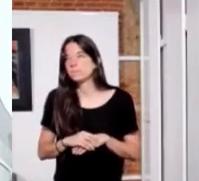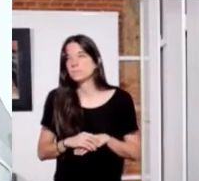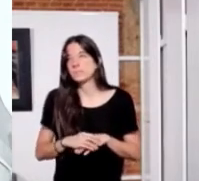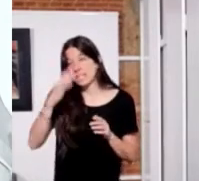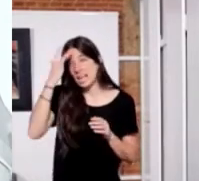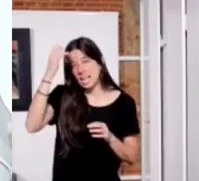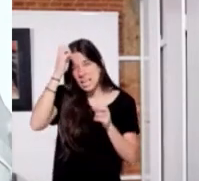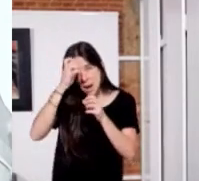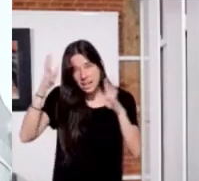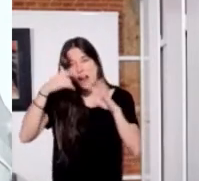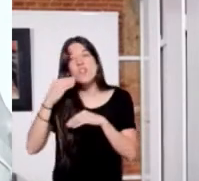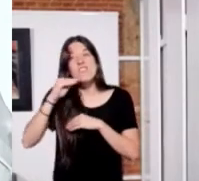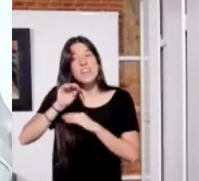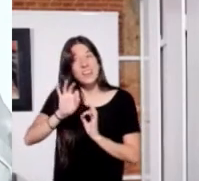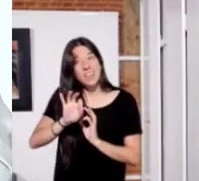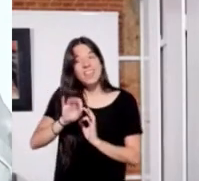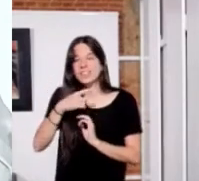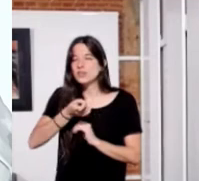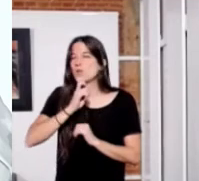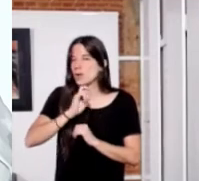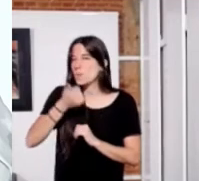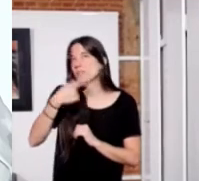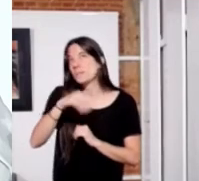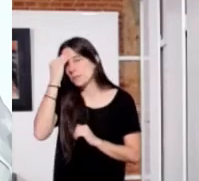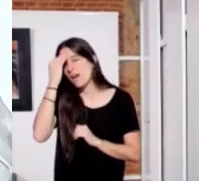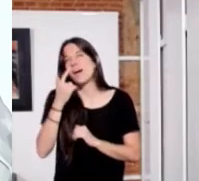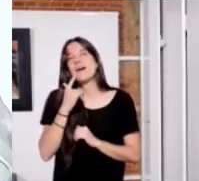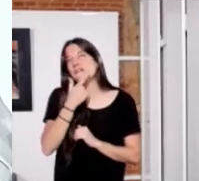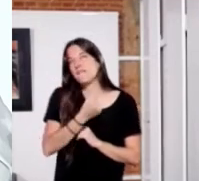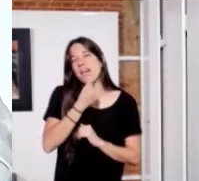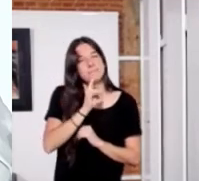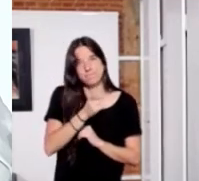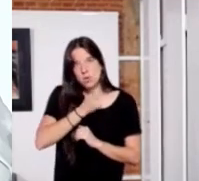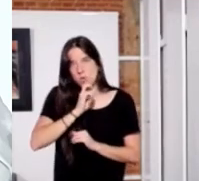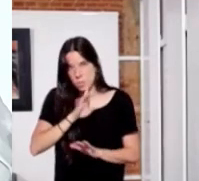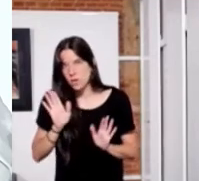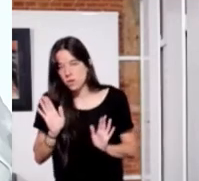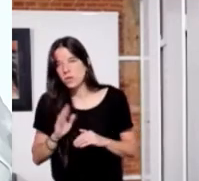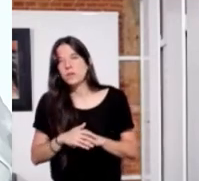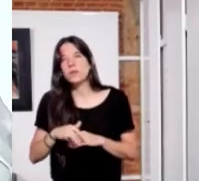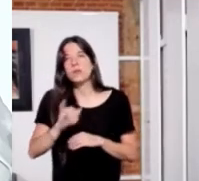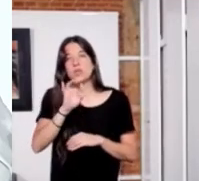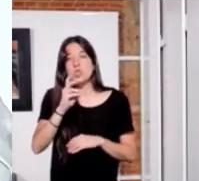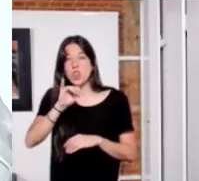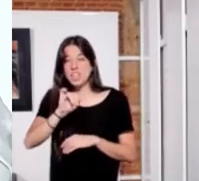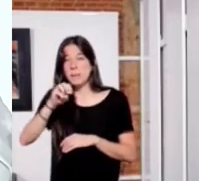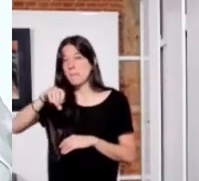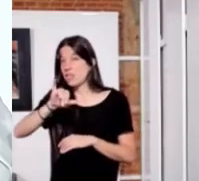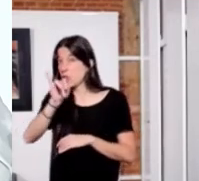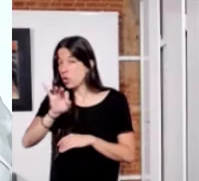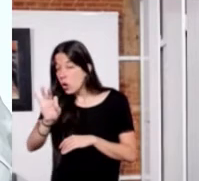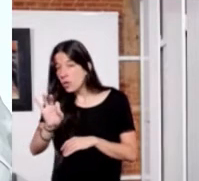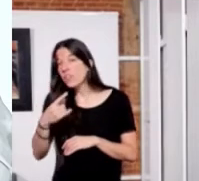imaginario de la frialdad es más complejo del que nos parece. Y nos dice Jordi Maisó que muchas